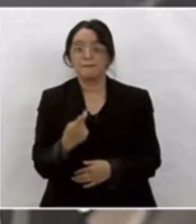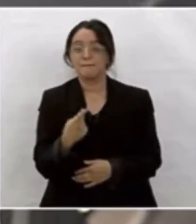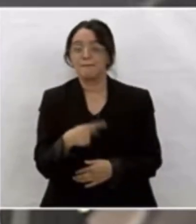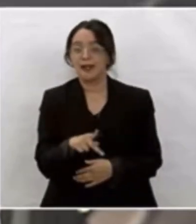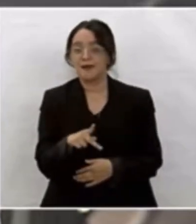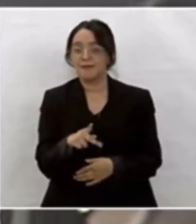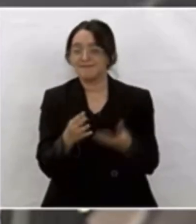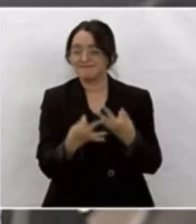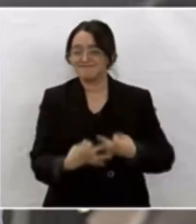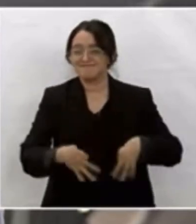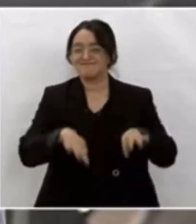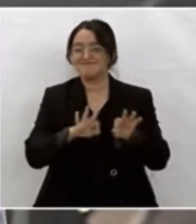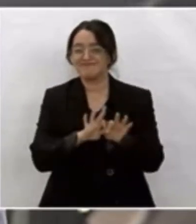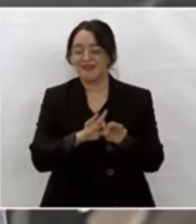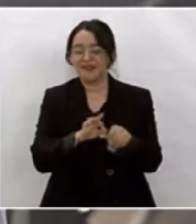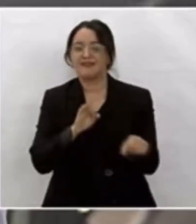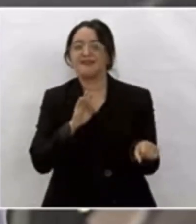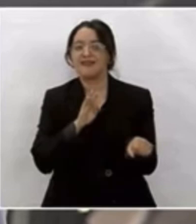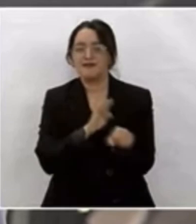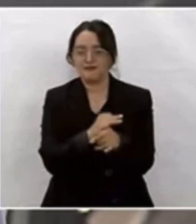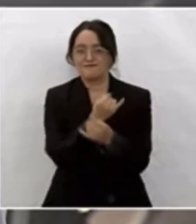defender nuestra soberanía,